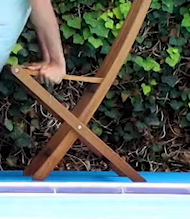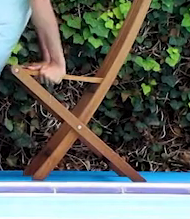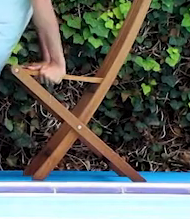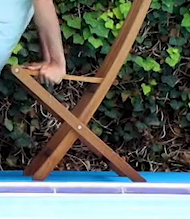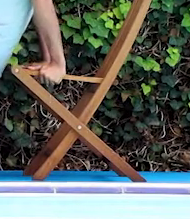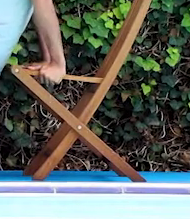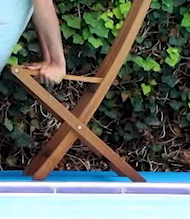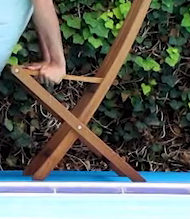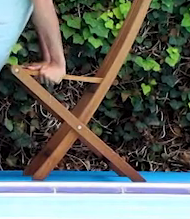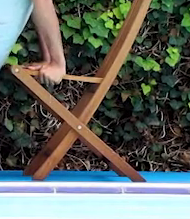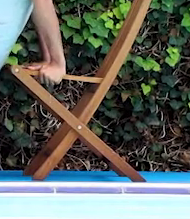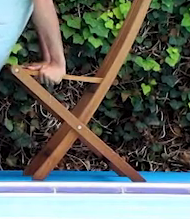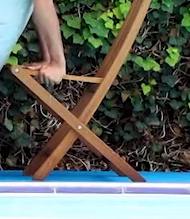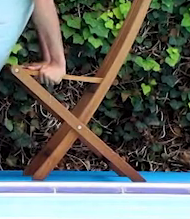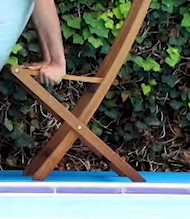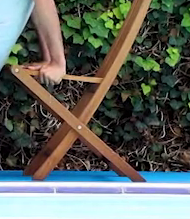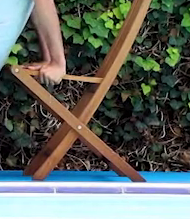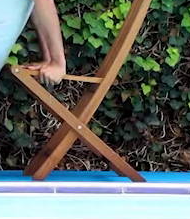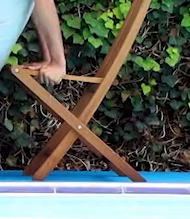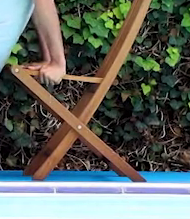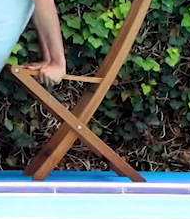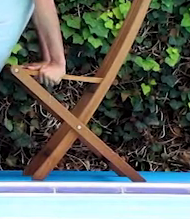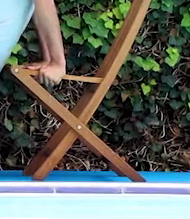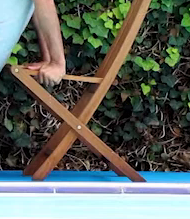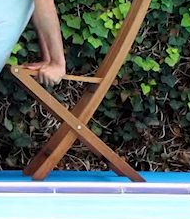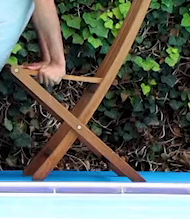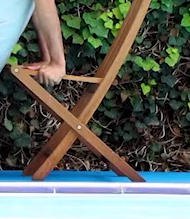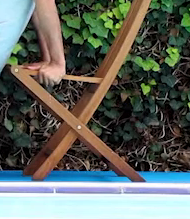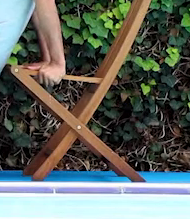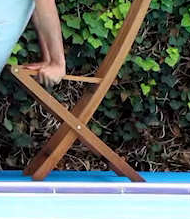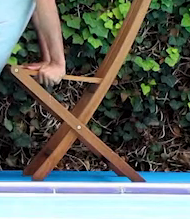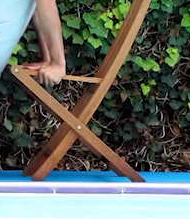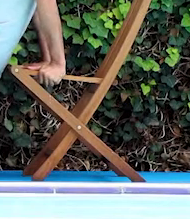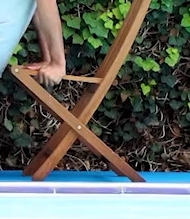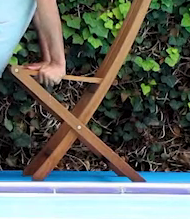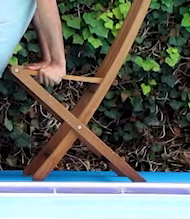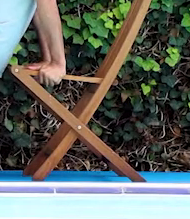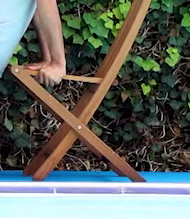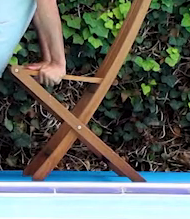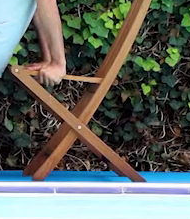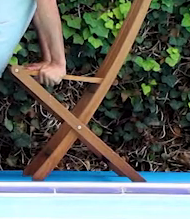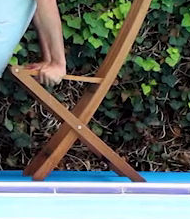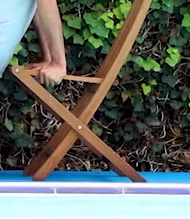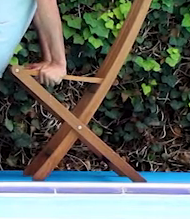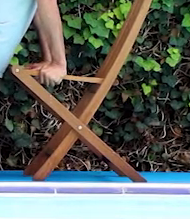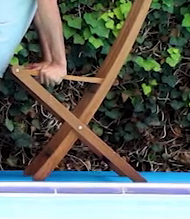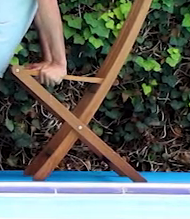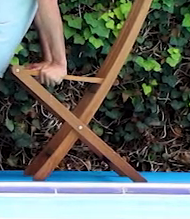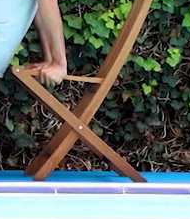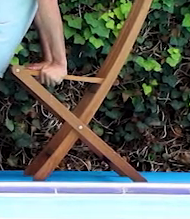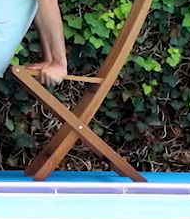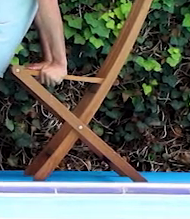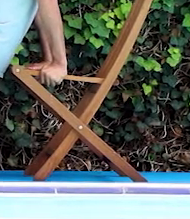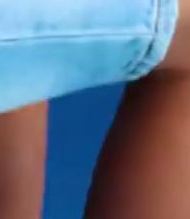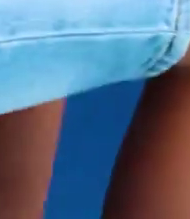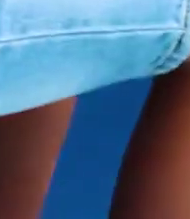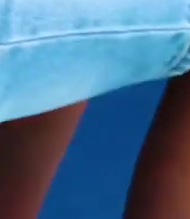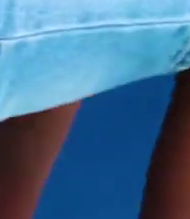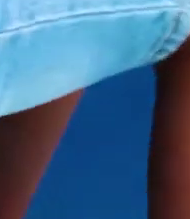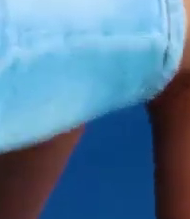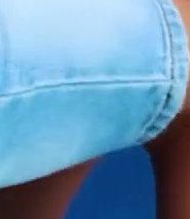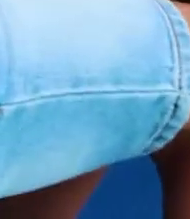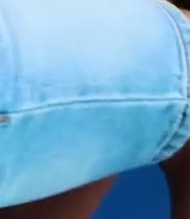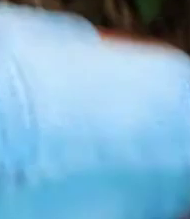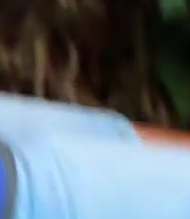cadera de tal manera que quede en el aire y ahí nos vamos a mantener 15 segundos. ¿Sí?